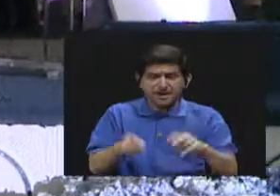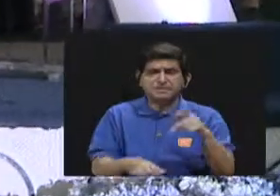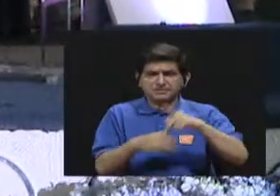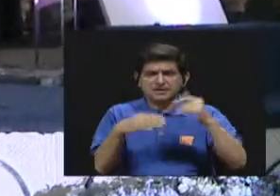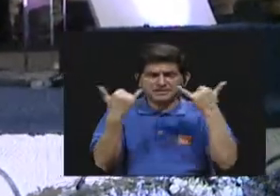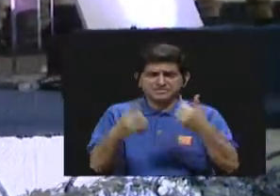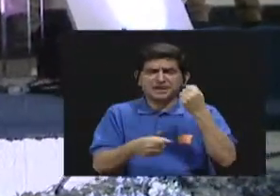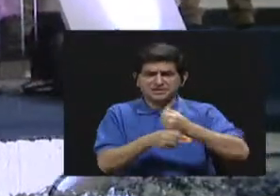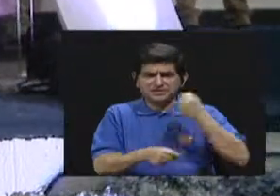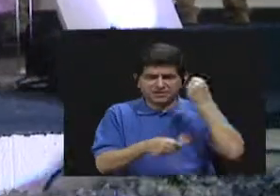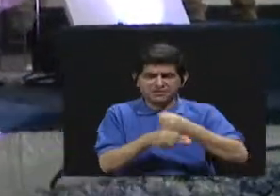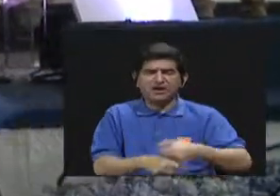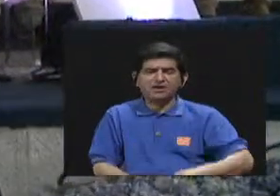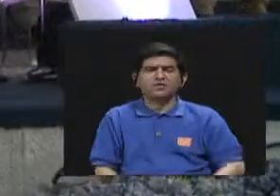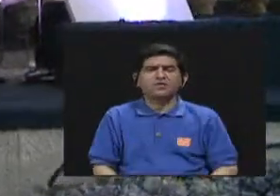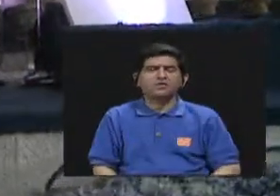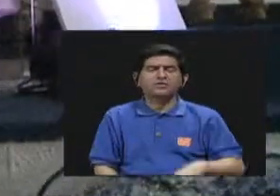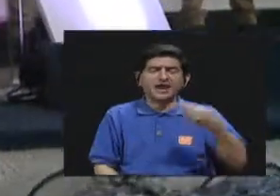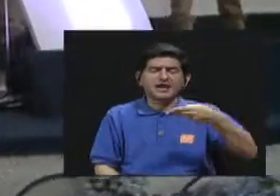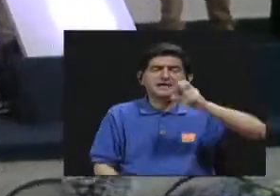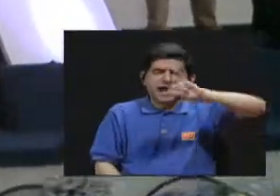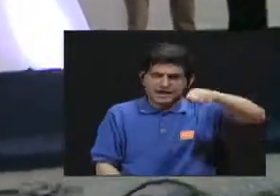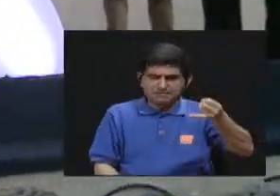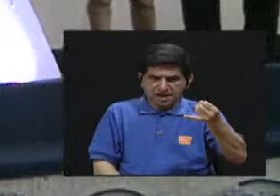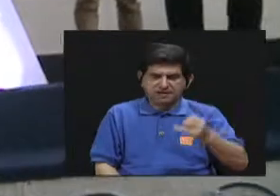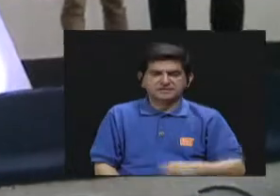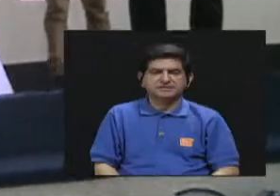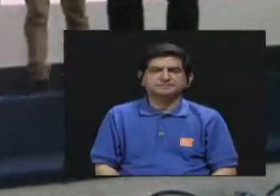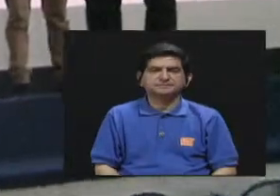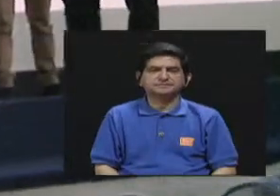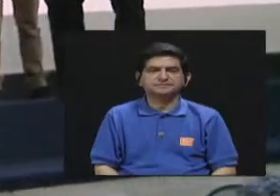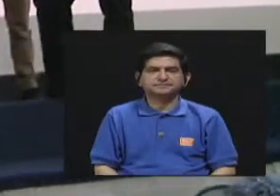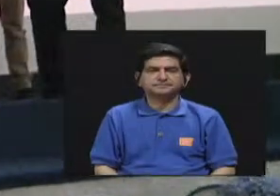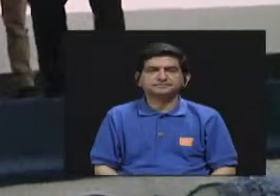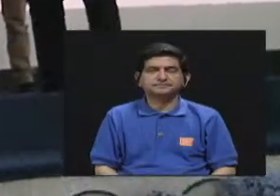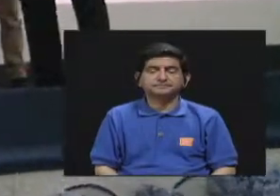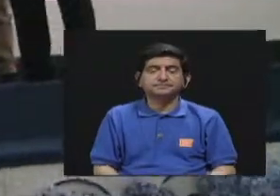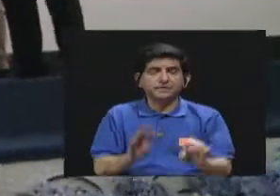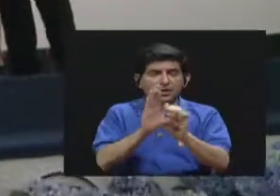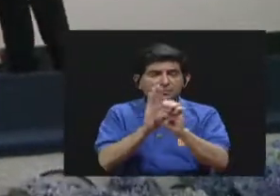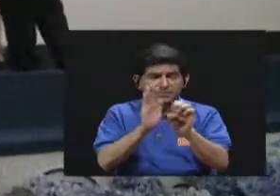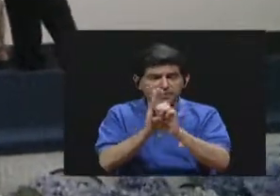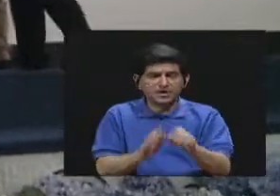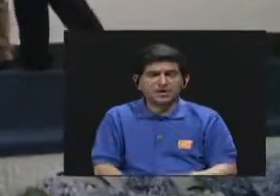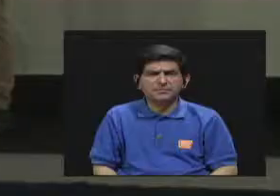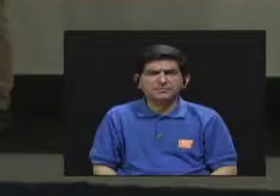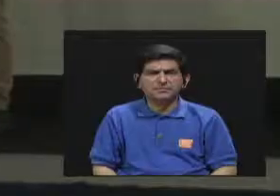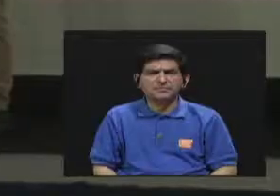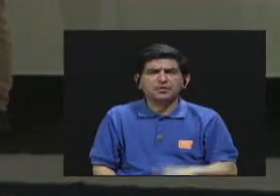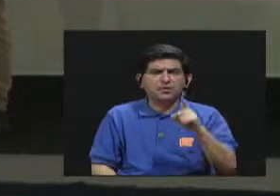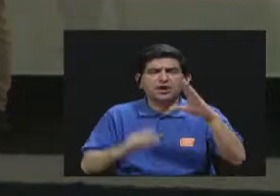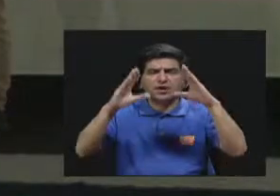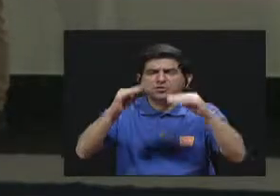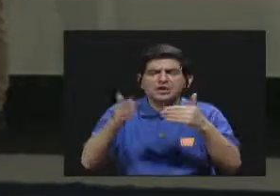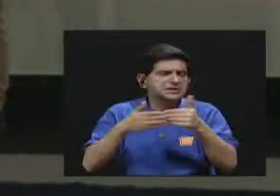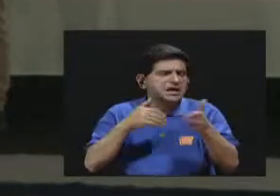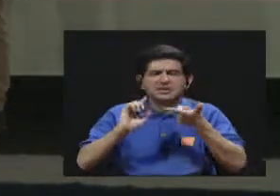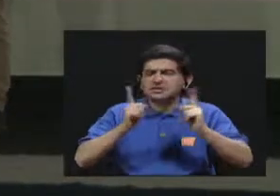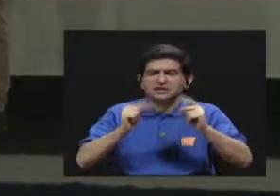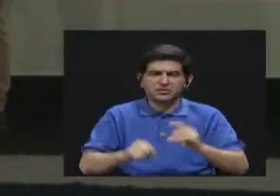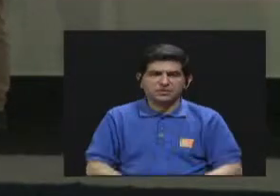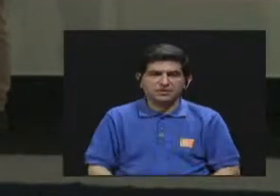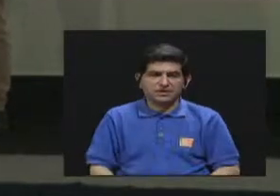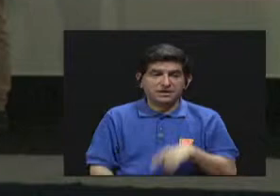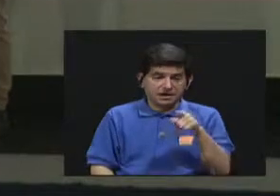de Hernán Jiménez. Como por ejemplo En una tarde cualquiera, donde es